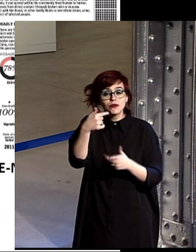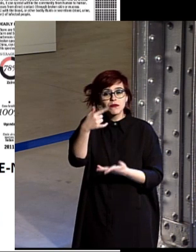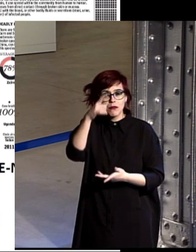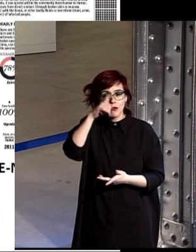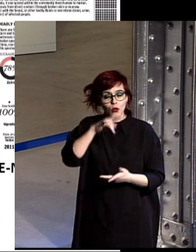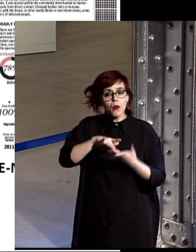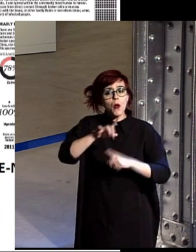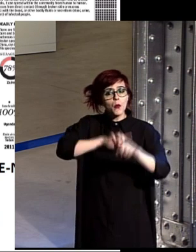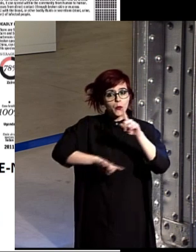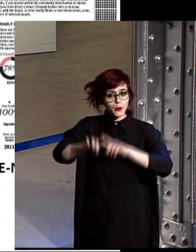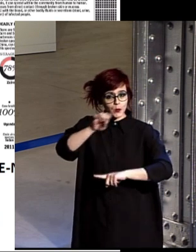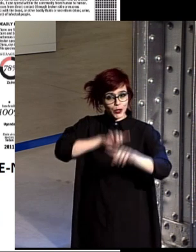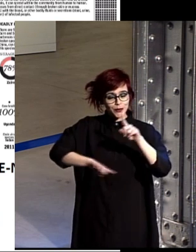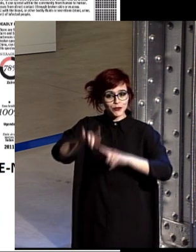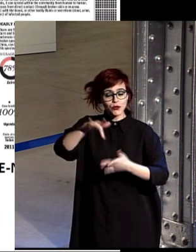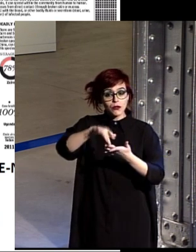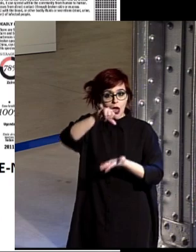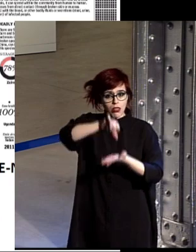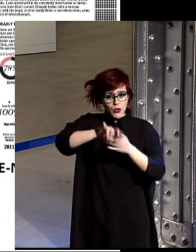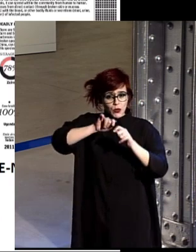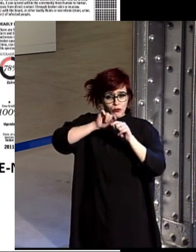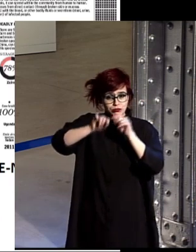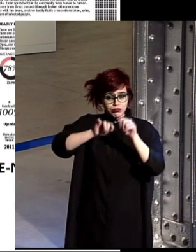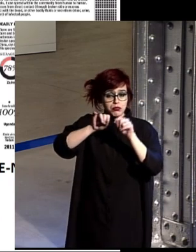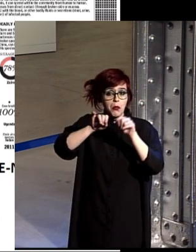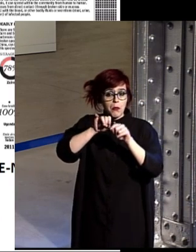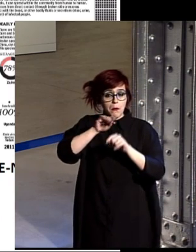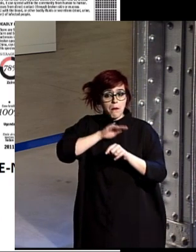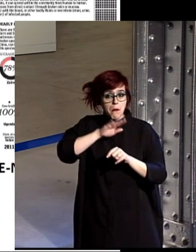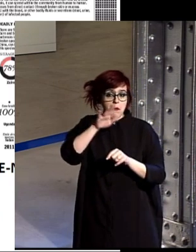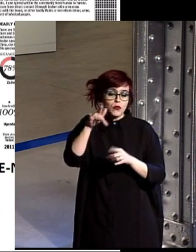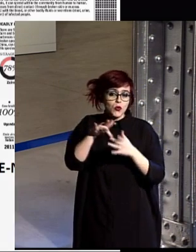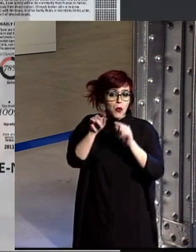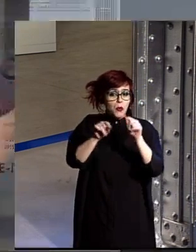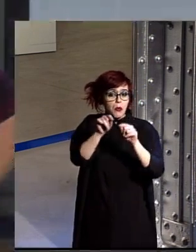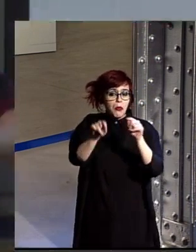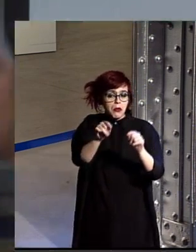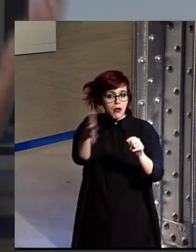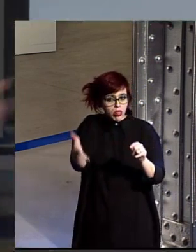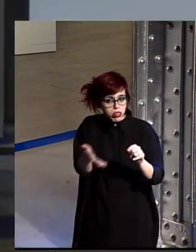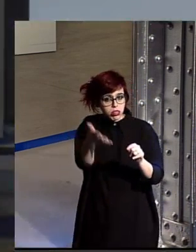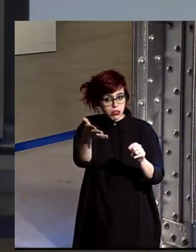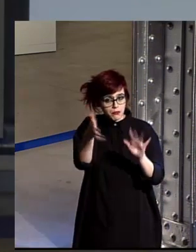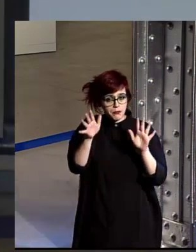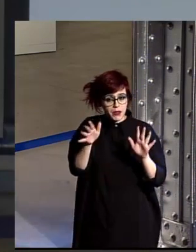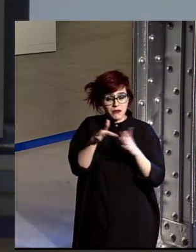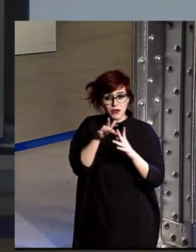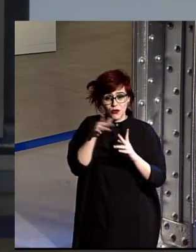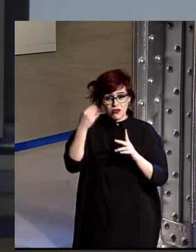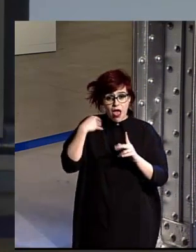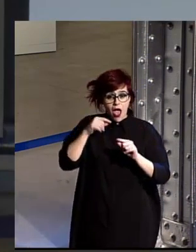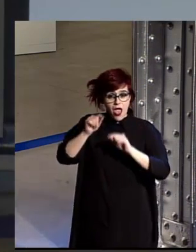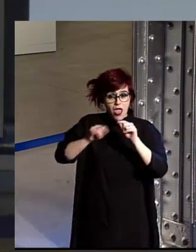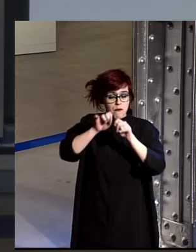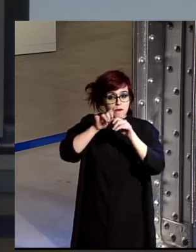uno de los momentos en los que la transmisibilidad era más o menos baja. ¿Qué es lo que ocurre? Tenemos una epidemia que empieza a salpicar otras